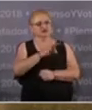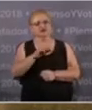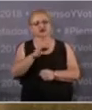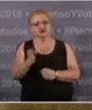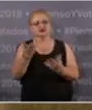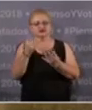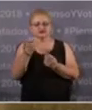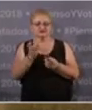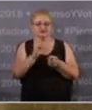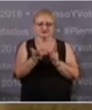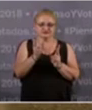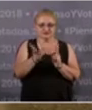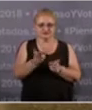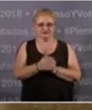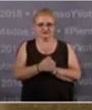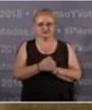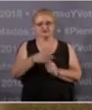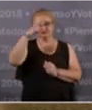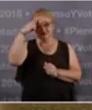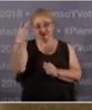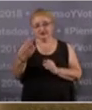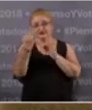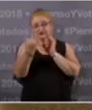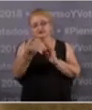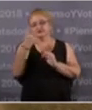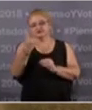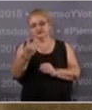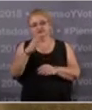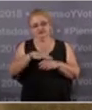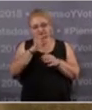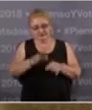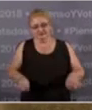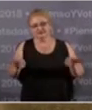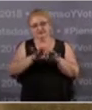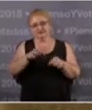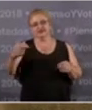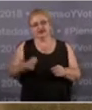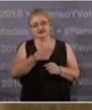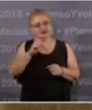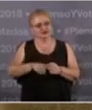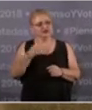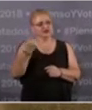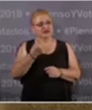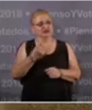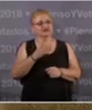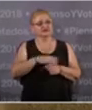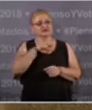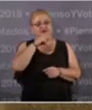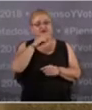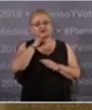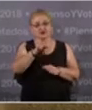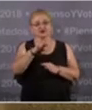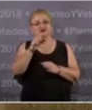este diálogo. México enfrenta una emergencia nacional que atenta no solo contra el orden público y la supervivencia